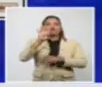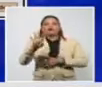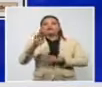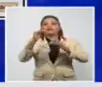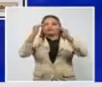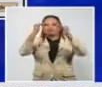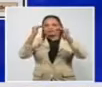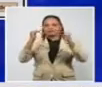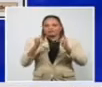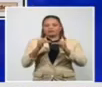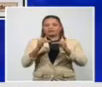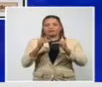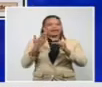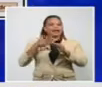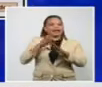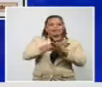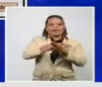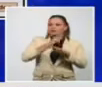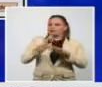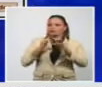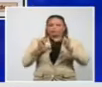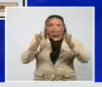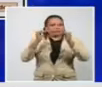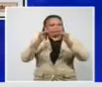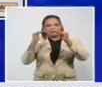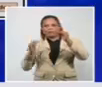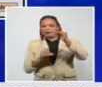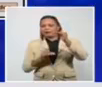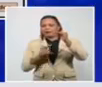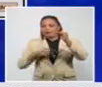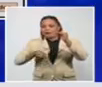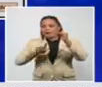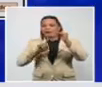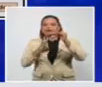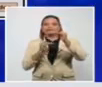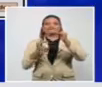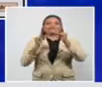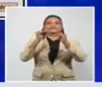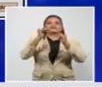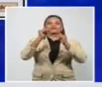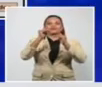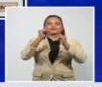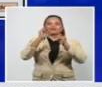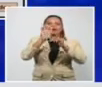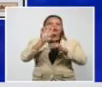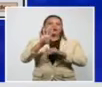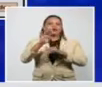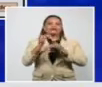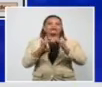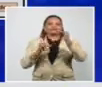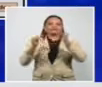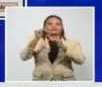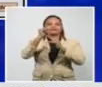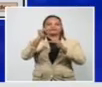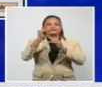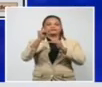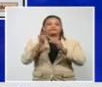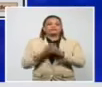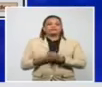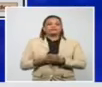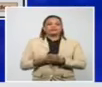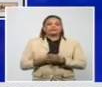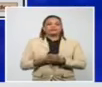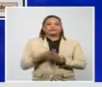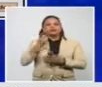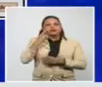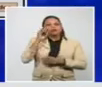que había tenido anteriormente. Claro, con este número de casos, que a lo mejor uno lo ve en número absoluto y dice,